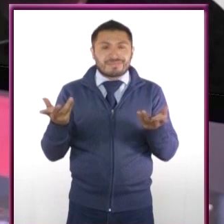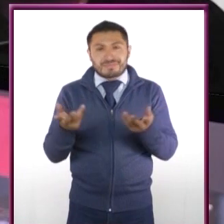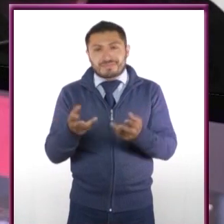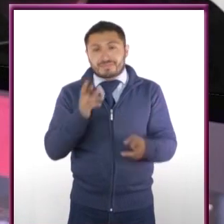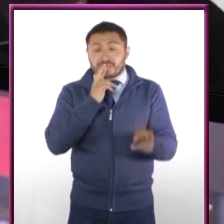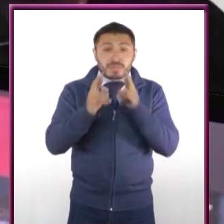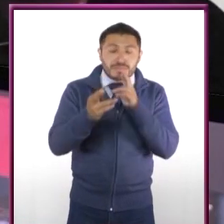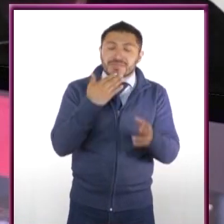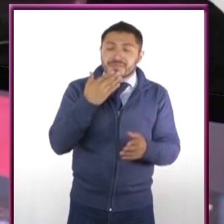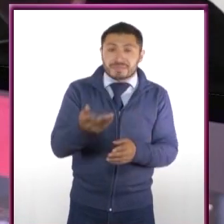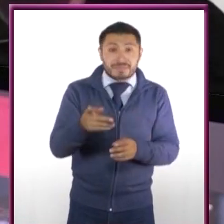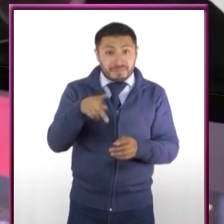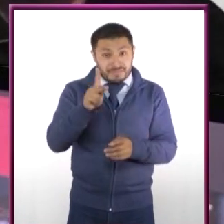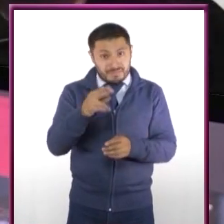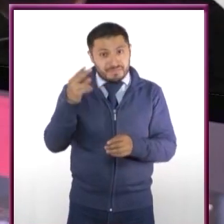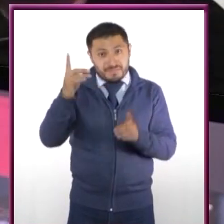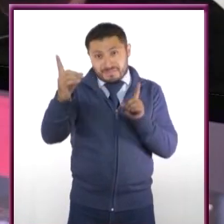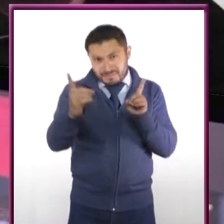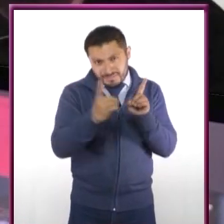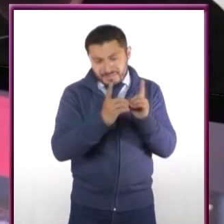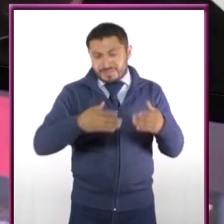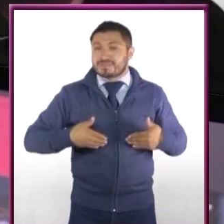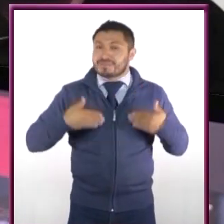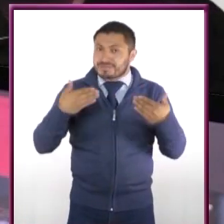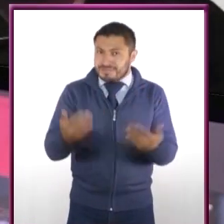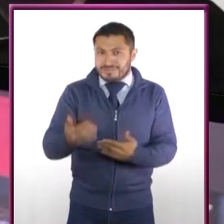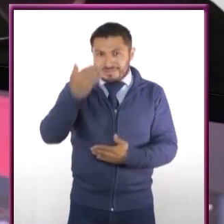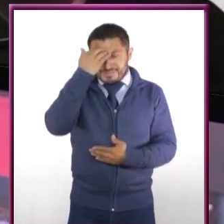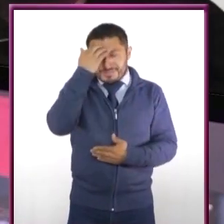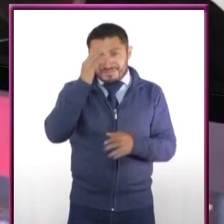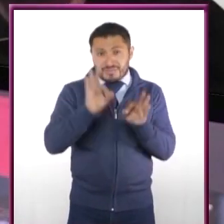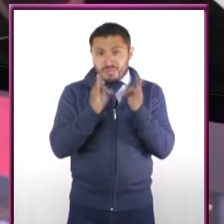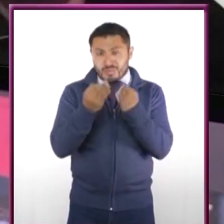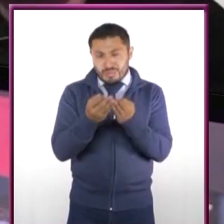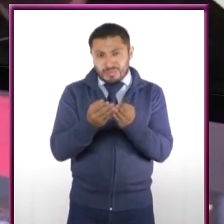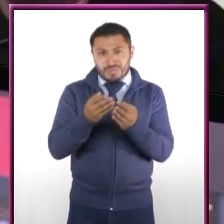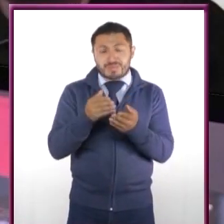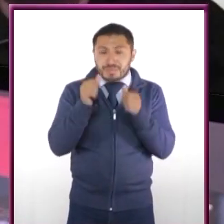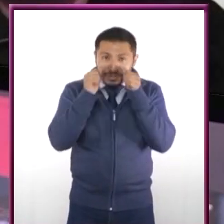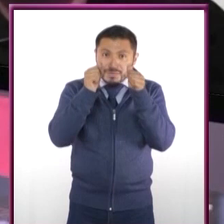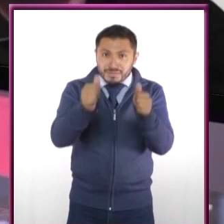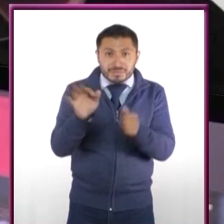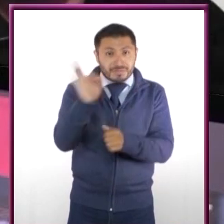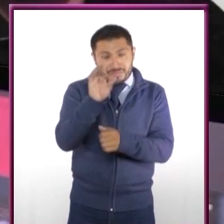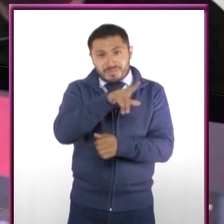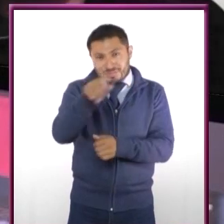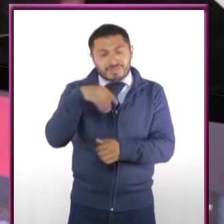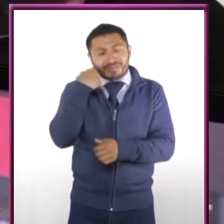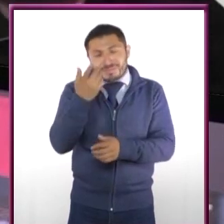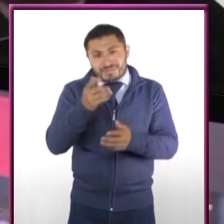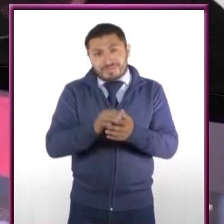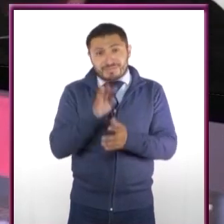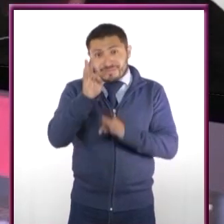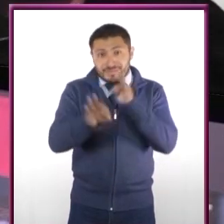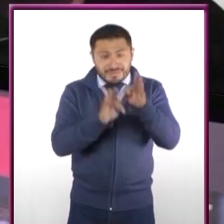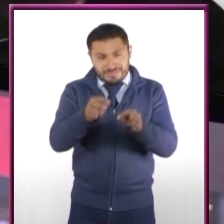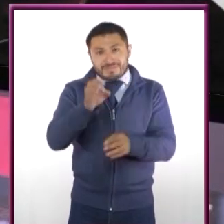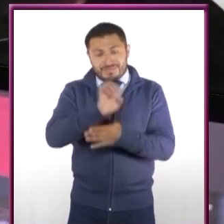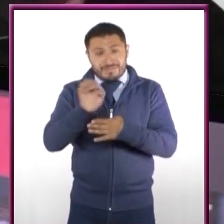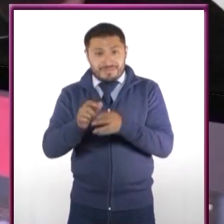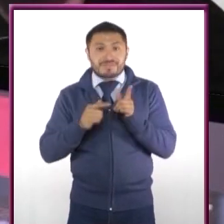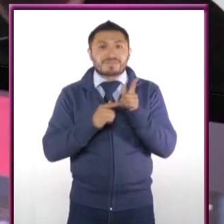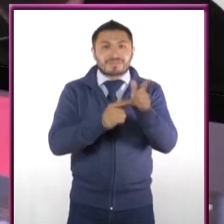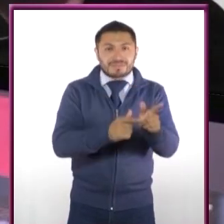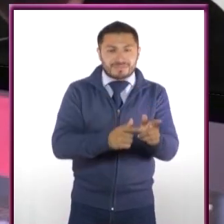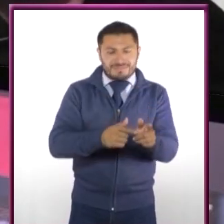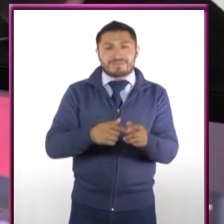resueltas acercándose un poco a nosotros y conociendo un poquito más del servicio. En caso de que les guste, pues el tratamiento seguirá,